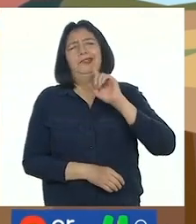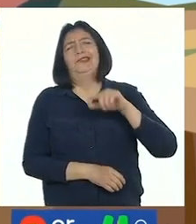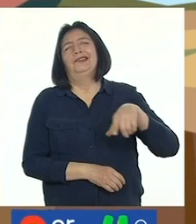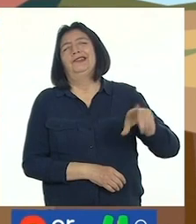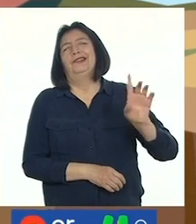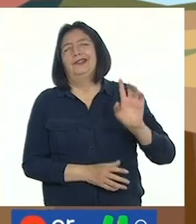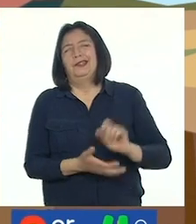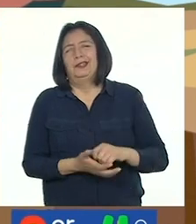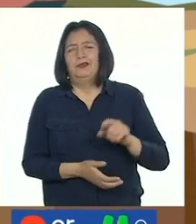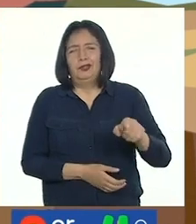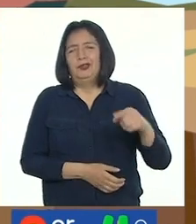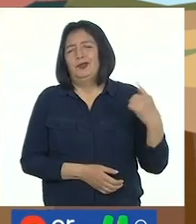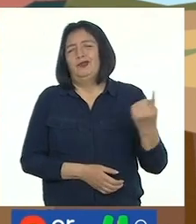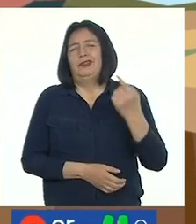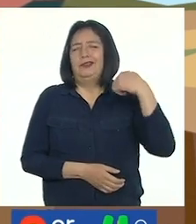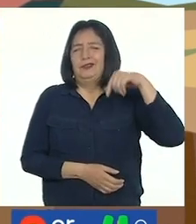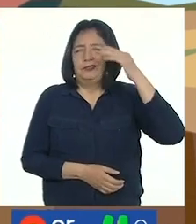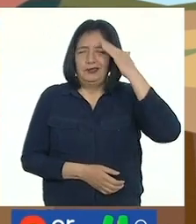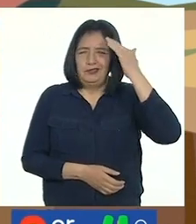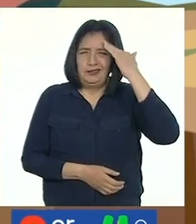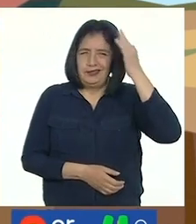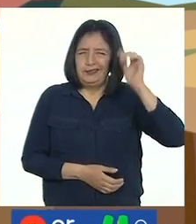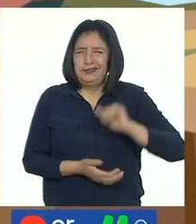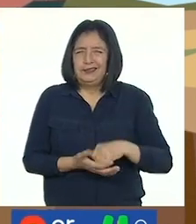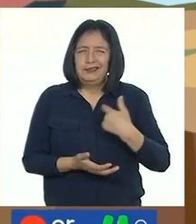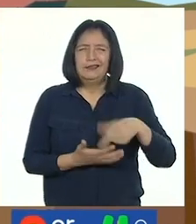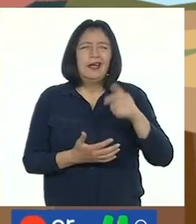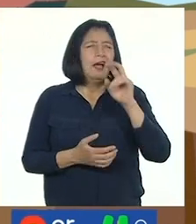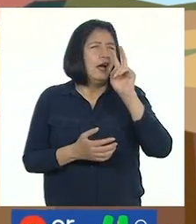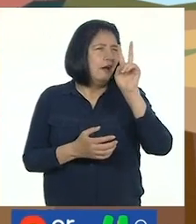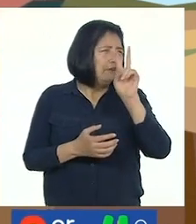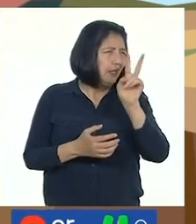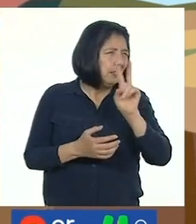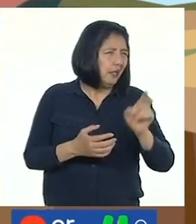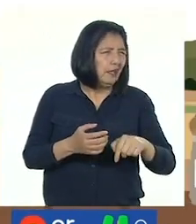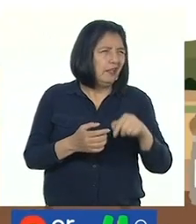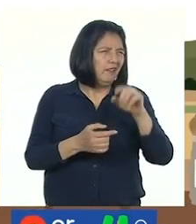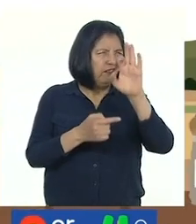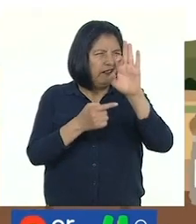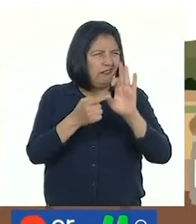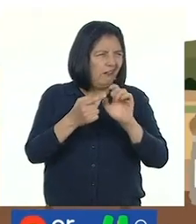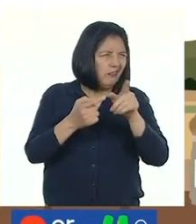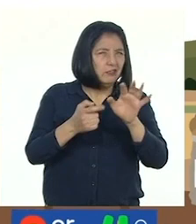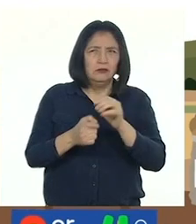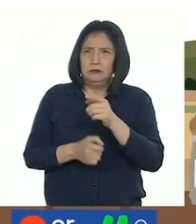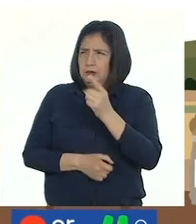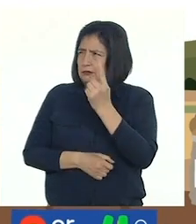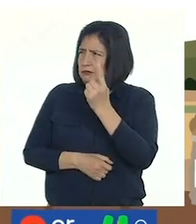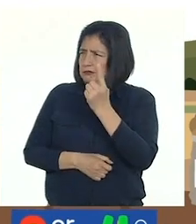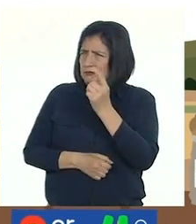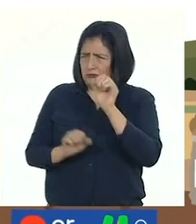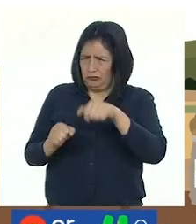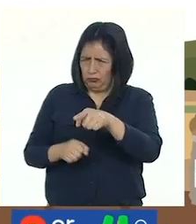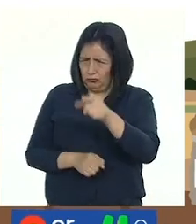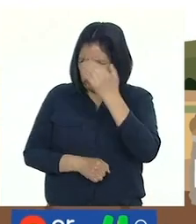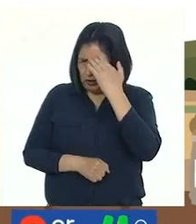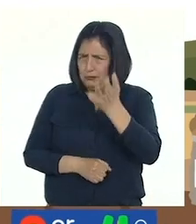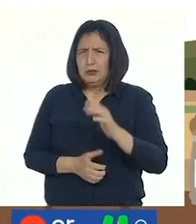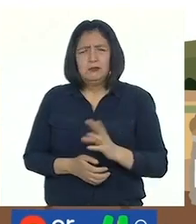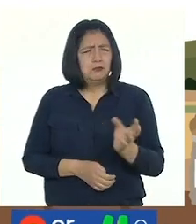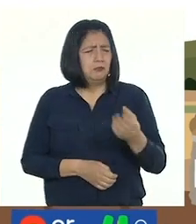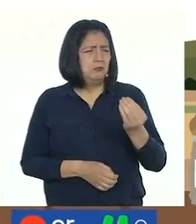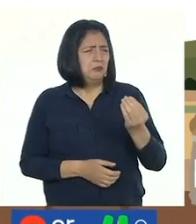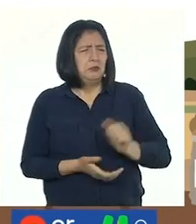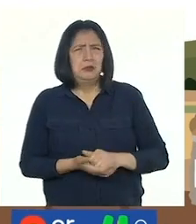¡Mentira! Eres la única que sabe leer esos símbolos extraños. ¿Estos? ¡Claro que lo saben! ¿Por